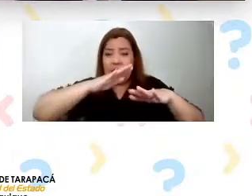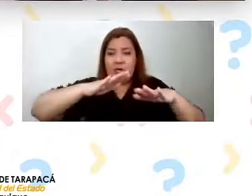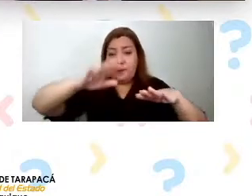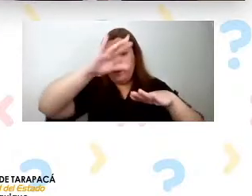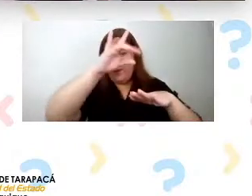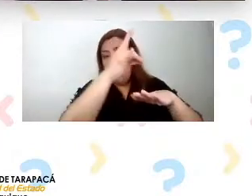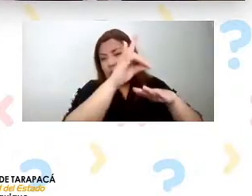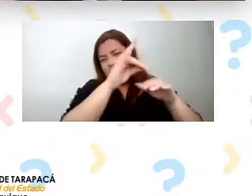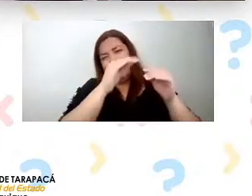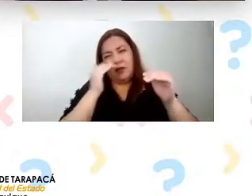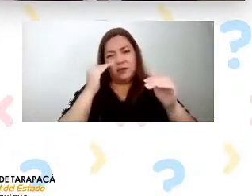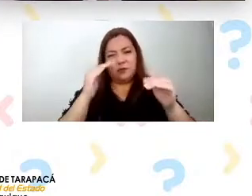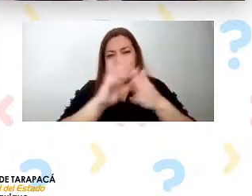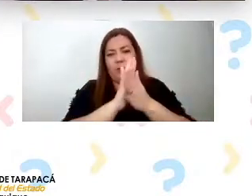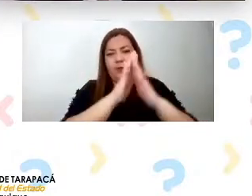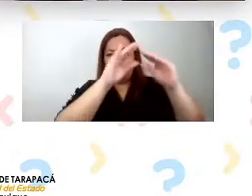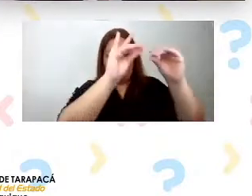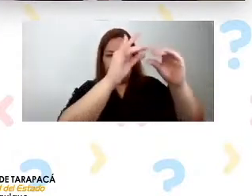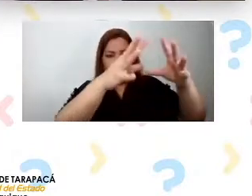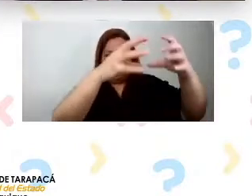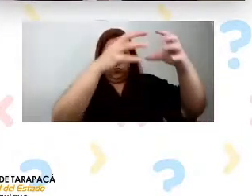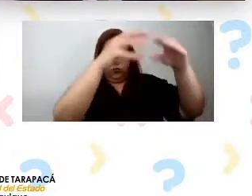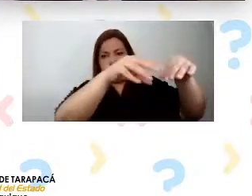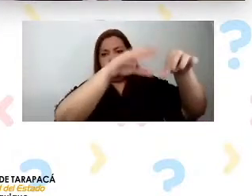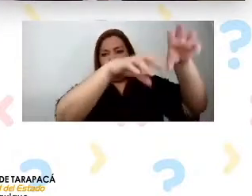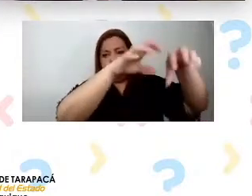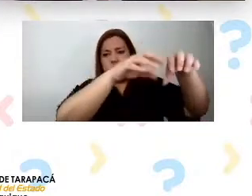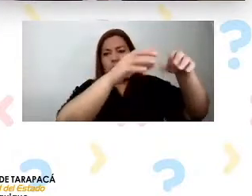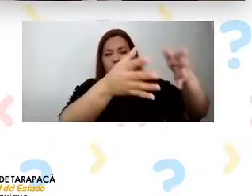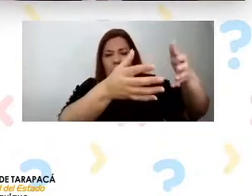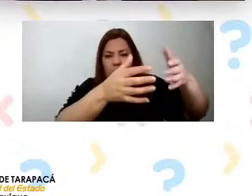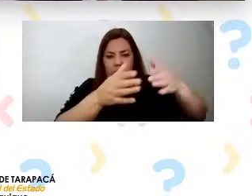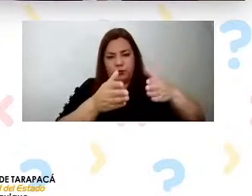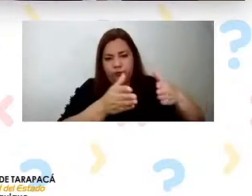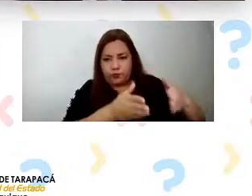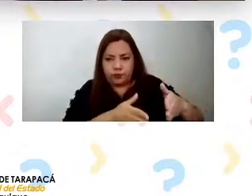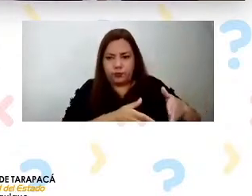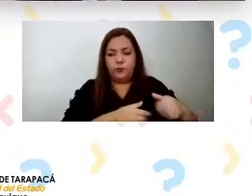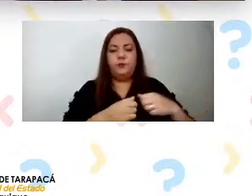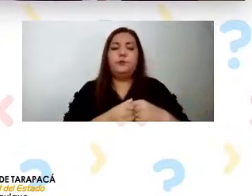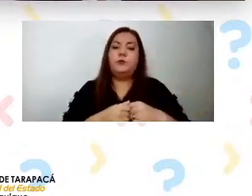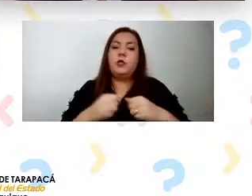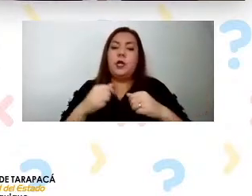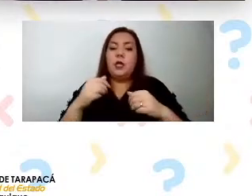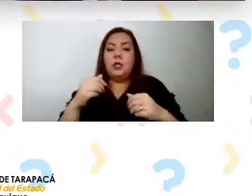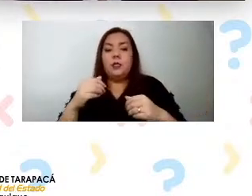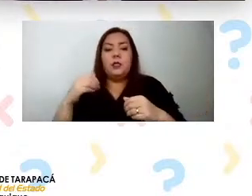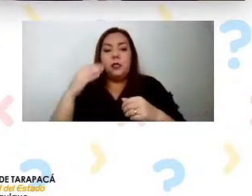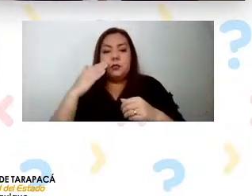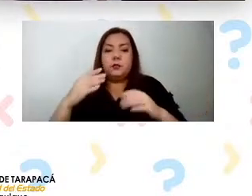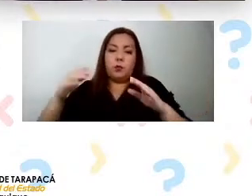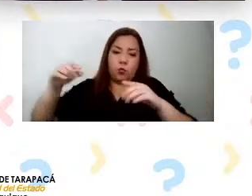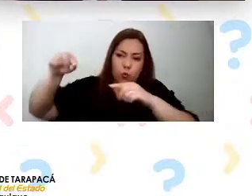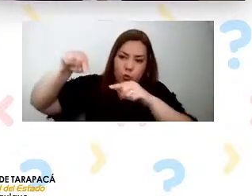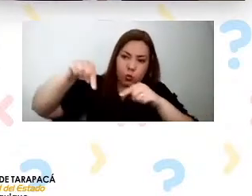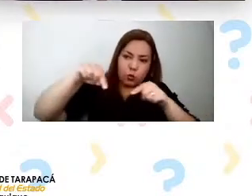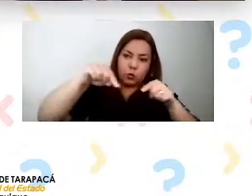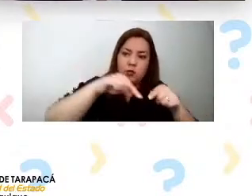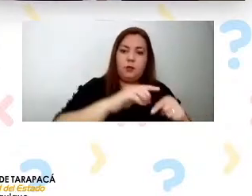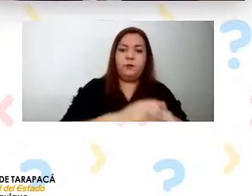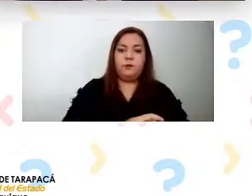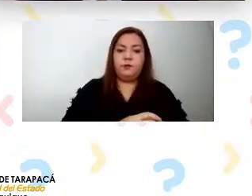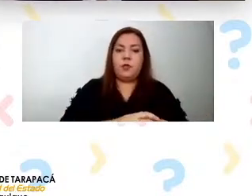que la mayoría de ellas son del tipo endorreica y por lo tanto se infiltran y van